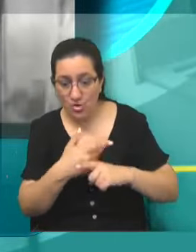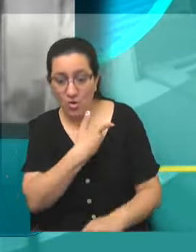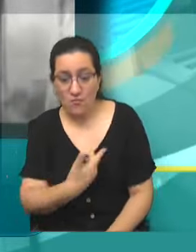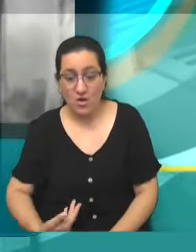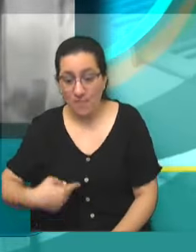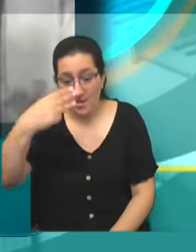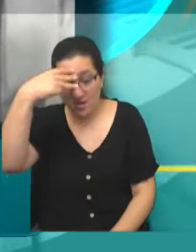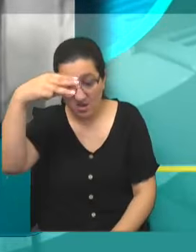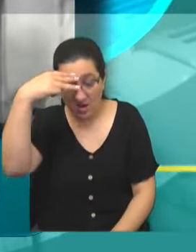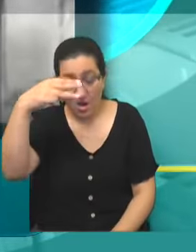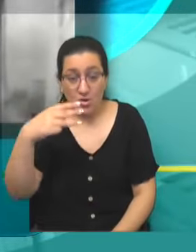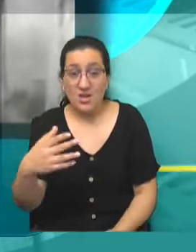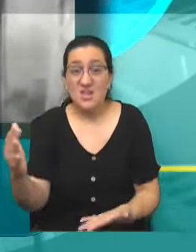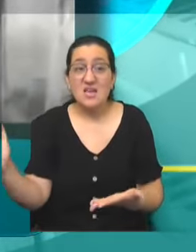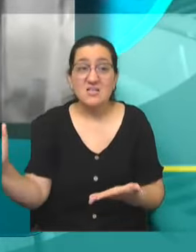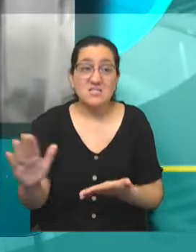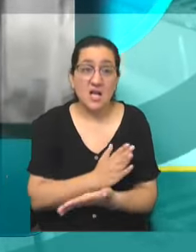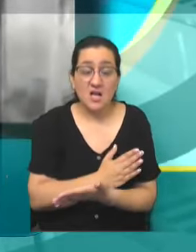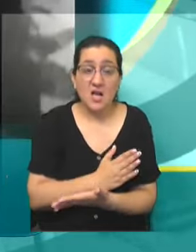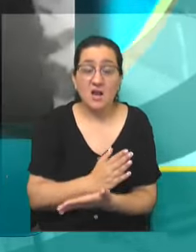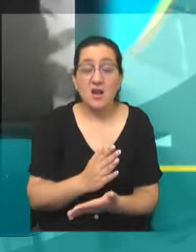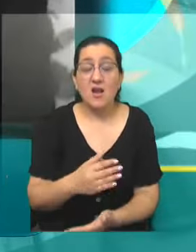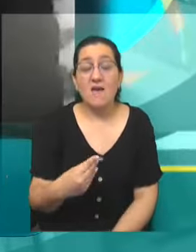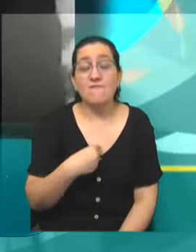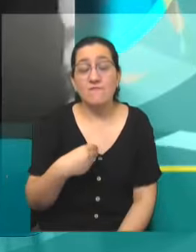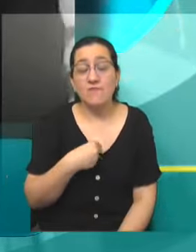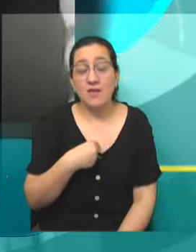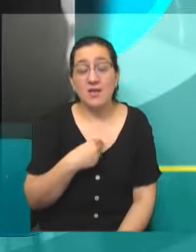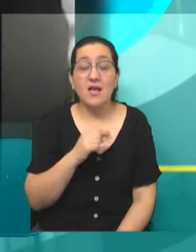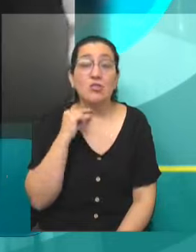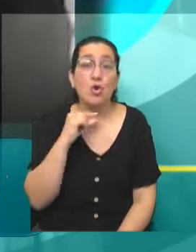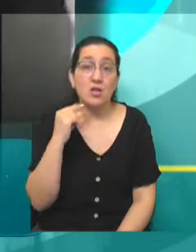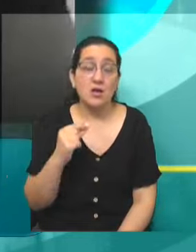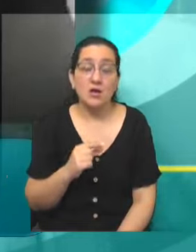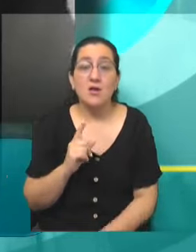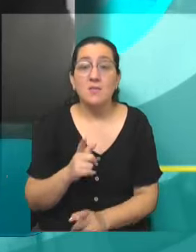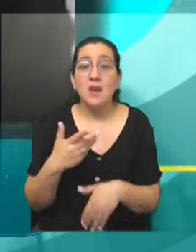mexicano que quería erradicar la iglesia de la fe católica y demás. Ay, cuenta una época también